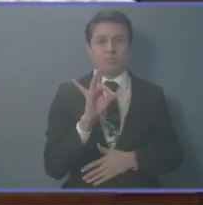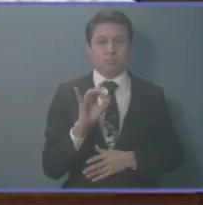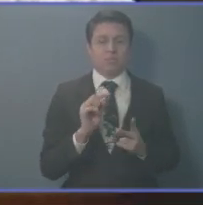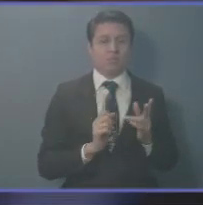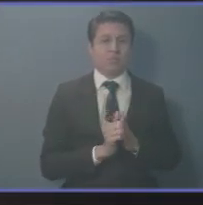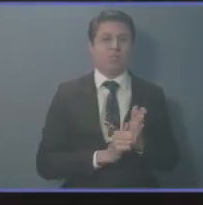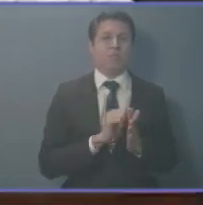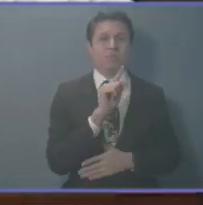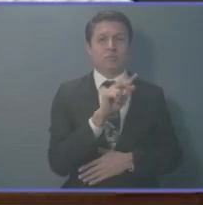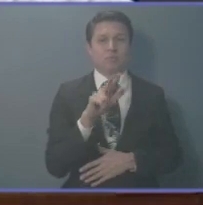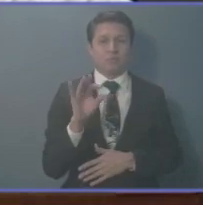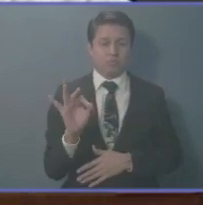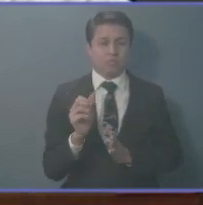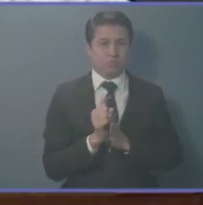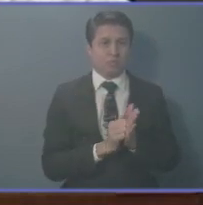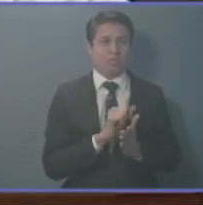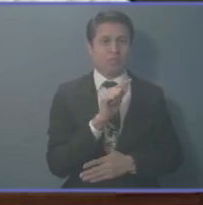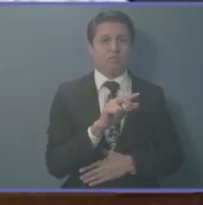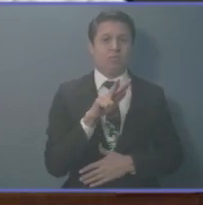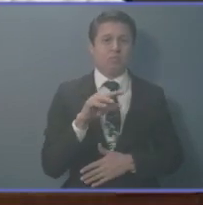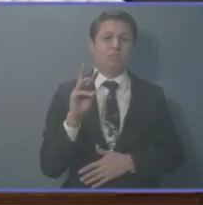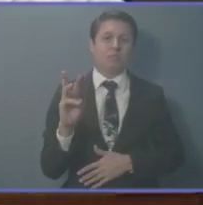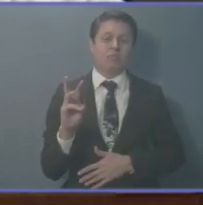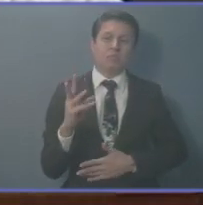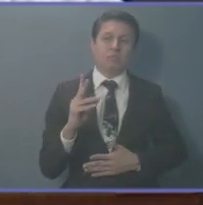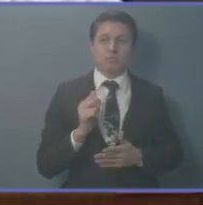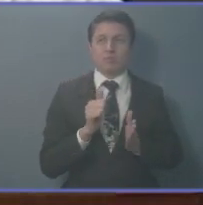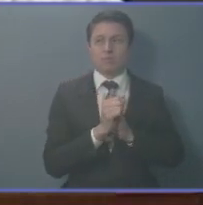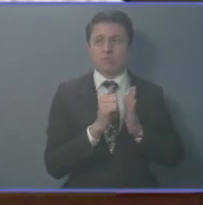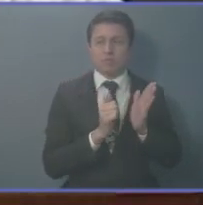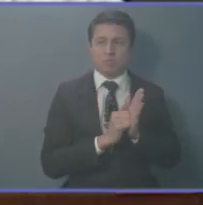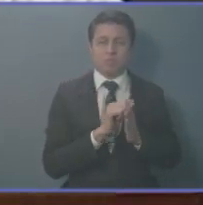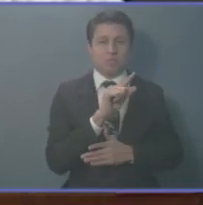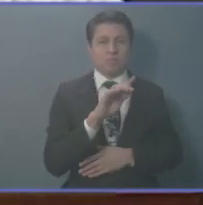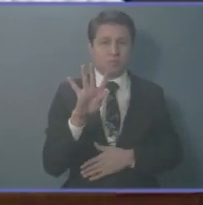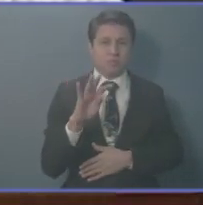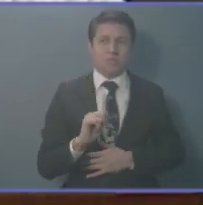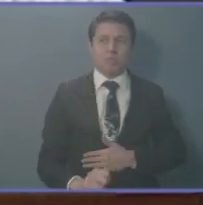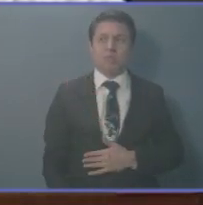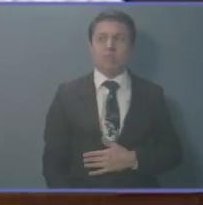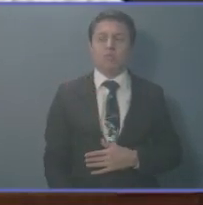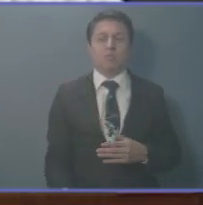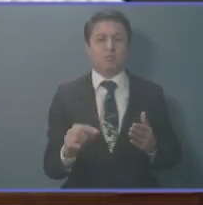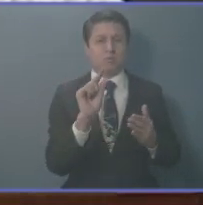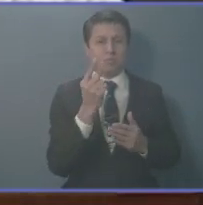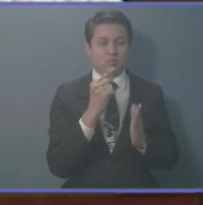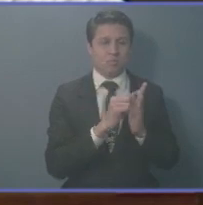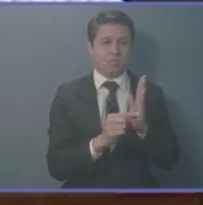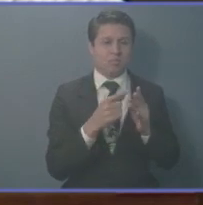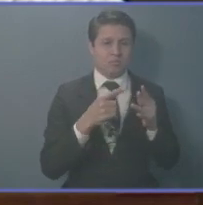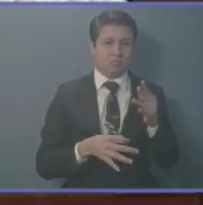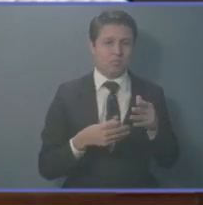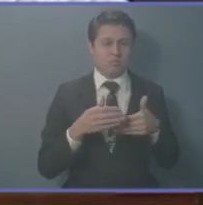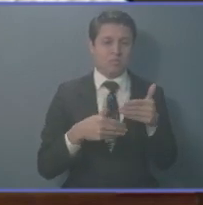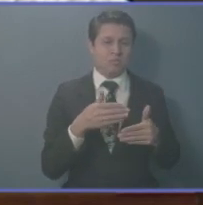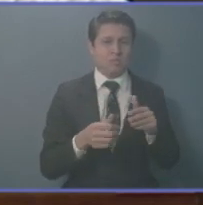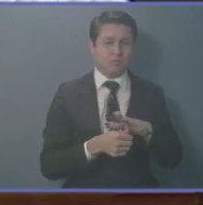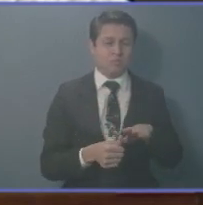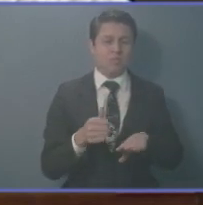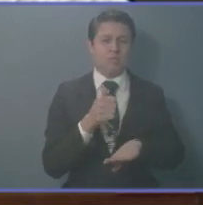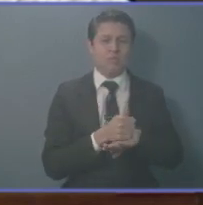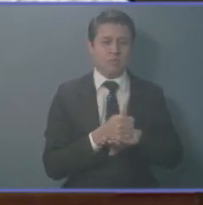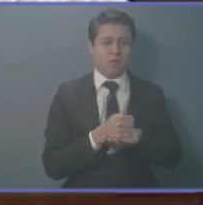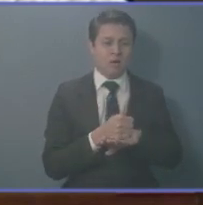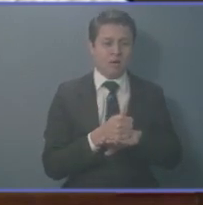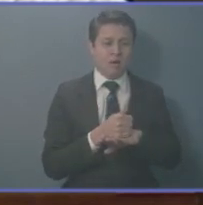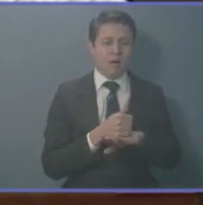139 y 136 del Código de Salud y el artículo 14, inciso primero de la Ley de Procedimientos Administrativos